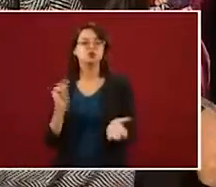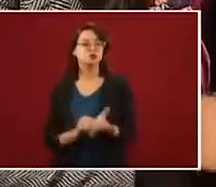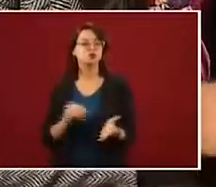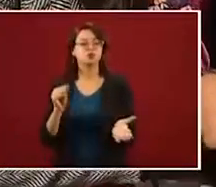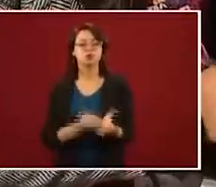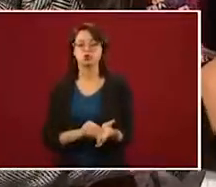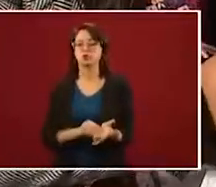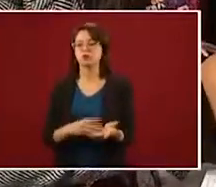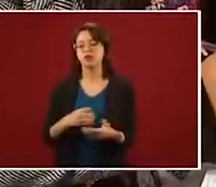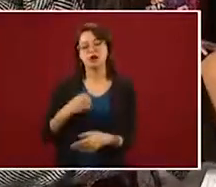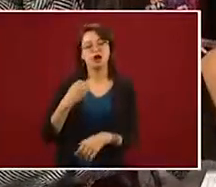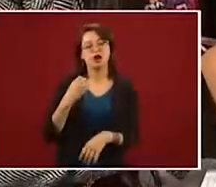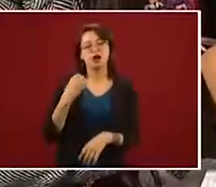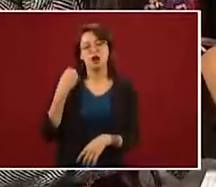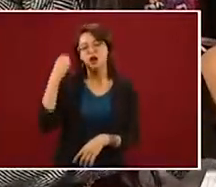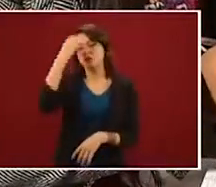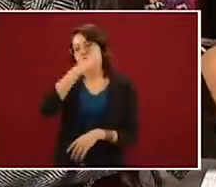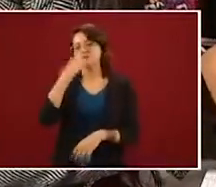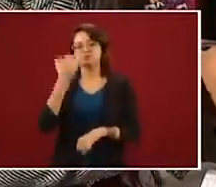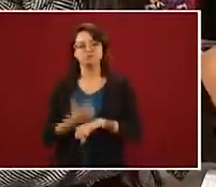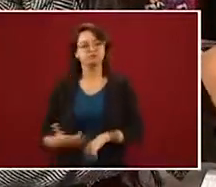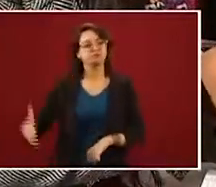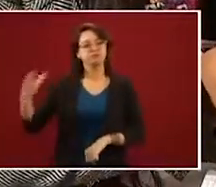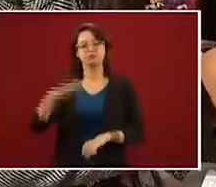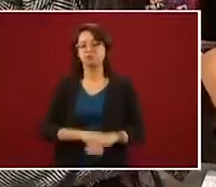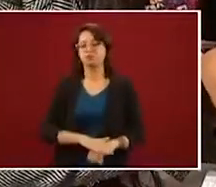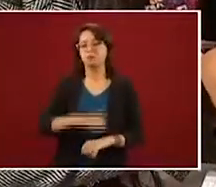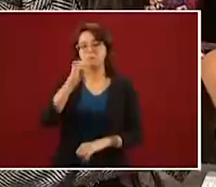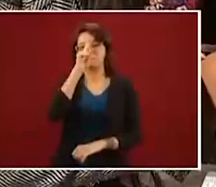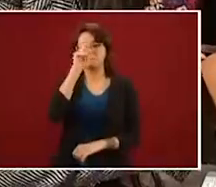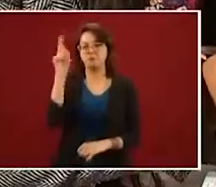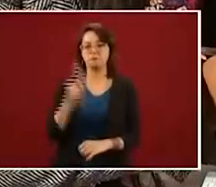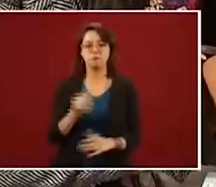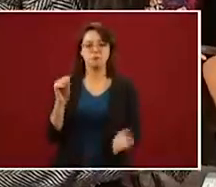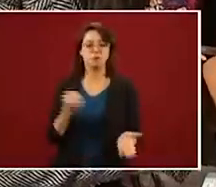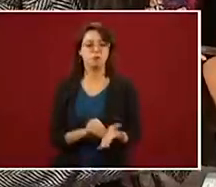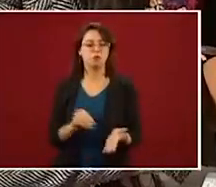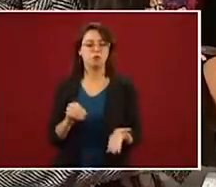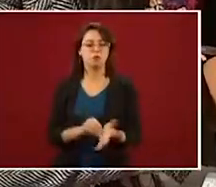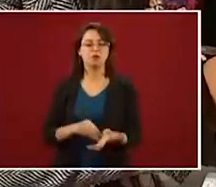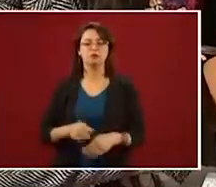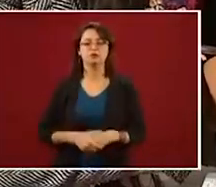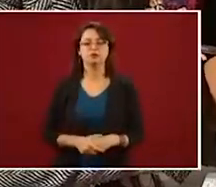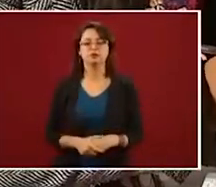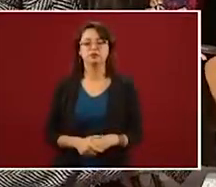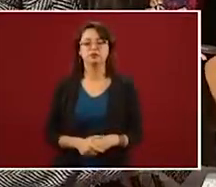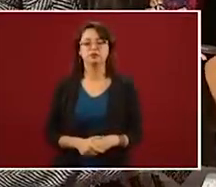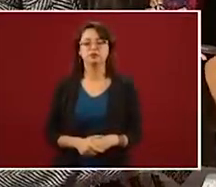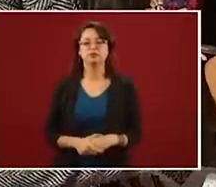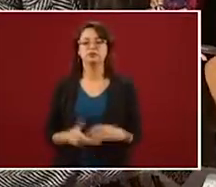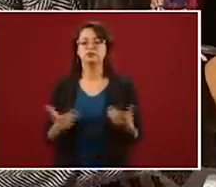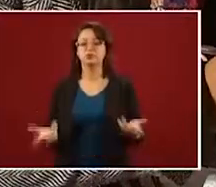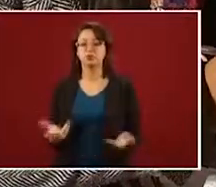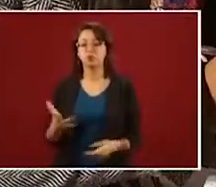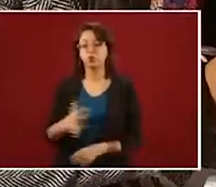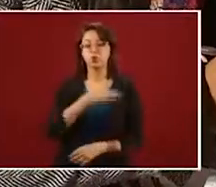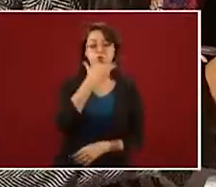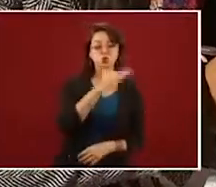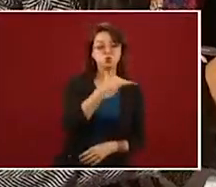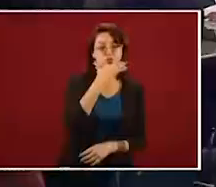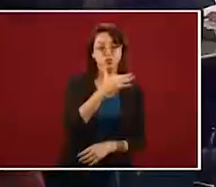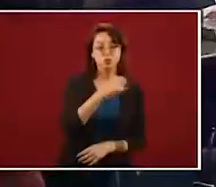peor evaluado entre los países de la OCDE. Estamos hablando de corrupción, estamos hablando de